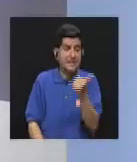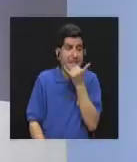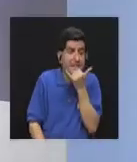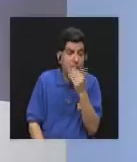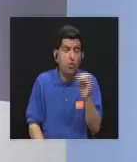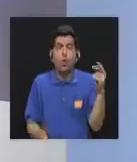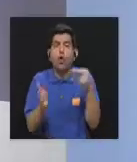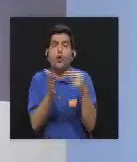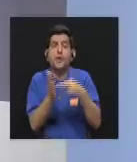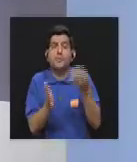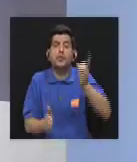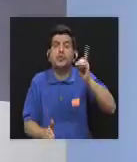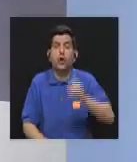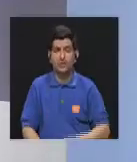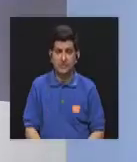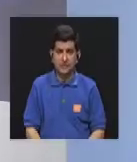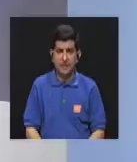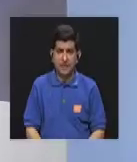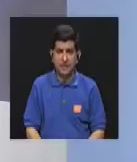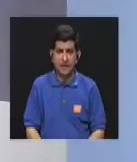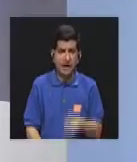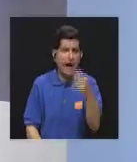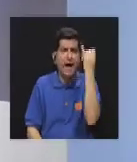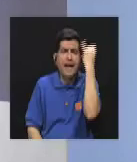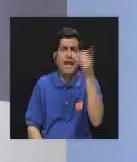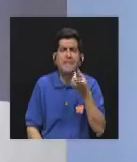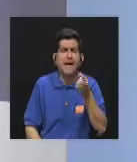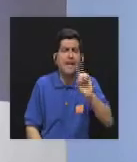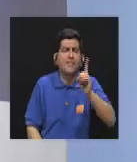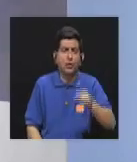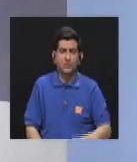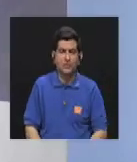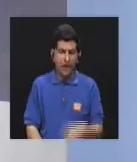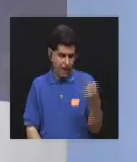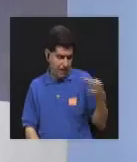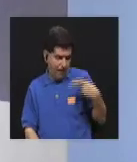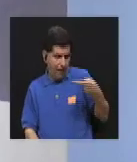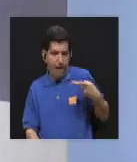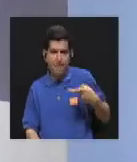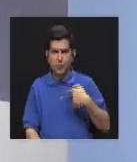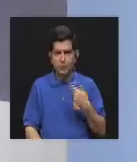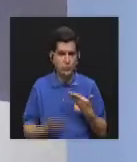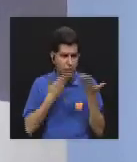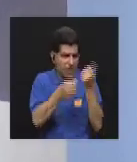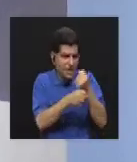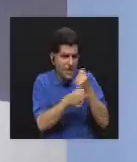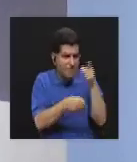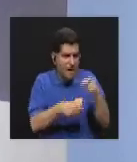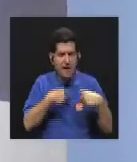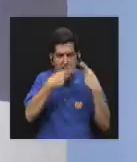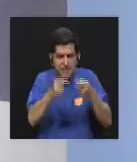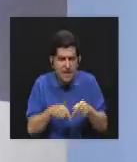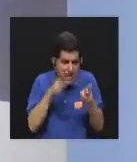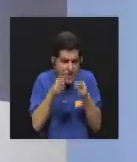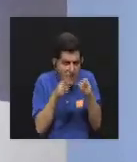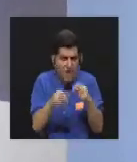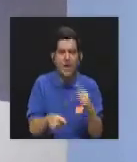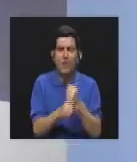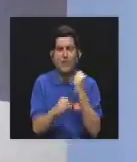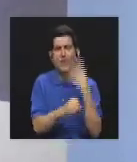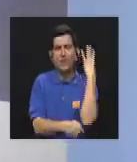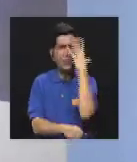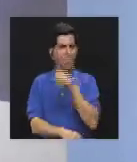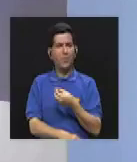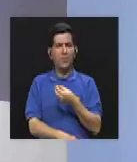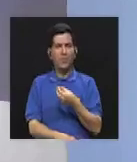dónde repitió? ¿Dónde está la idea? Entonces, entre los dos, yo le daba tareas y él se iba y editaba. Entonces, fue un trabajo muy lindo. Porque